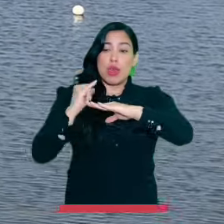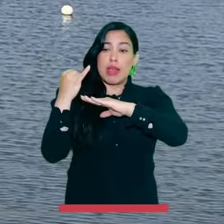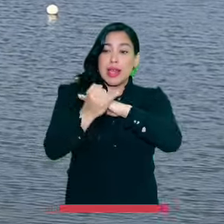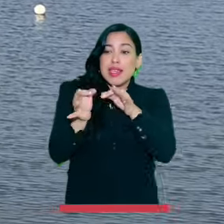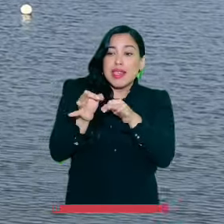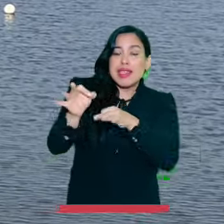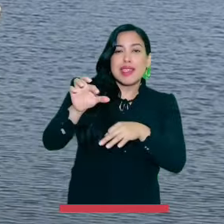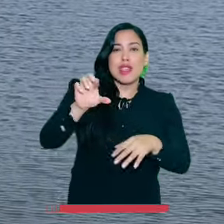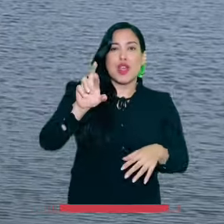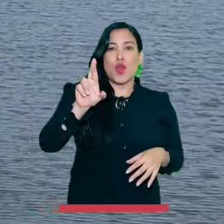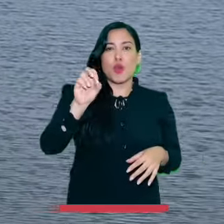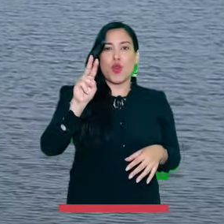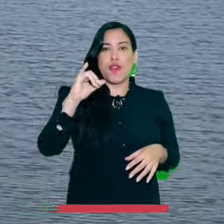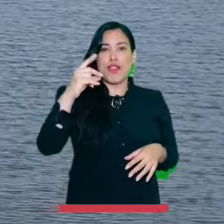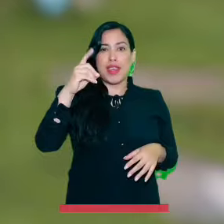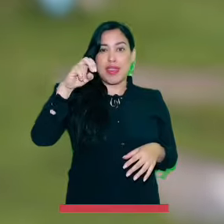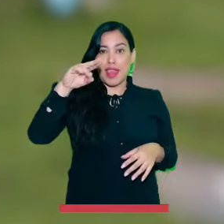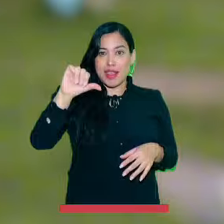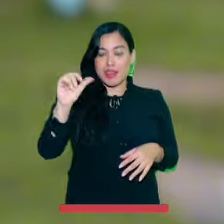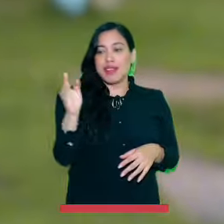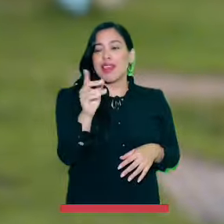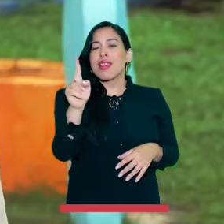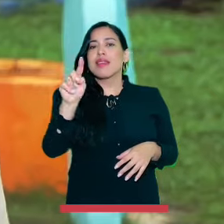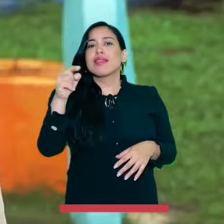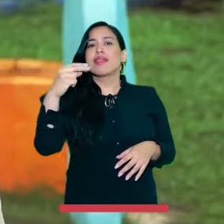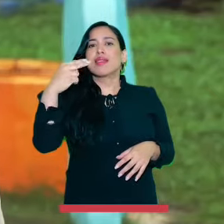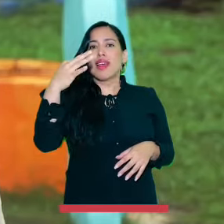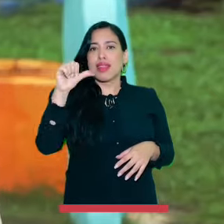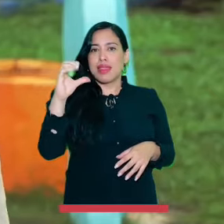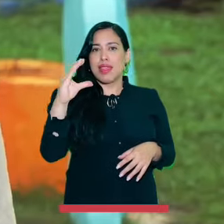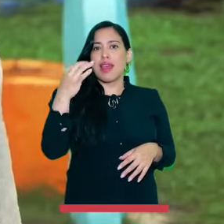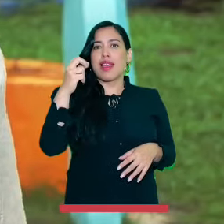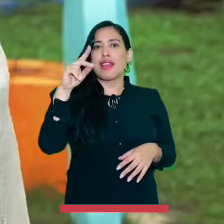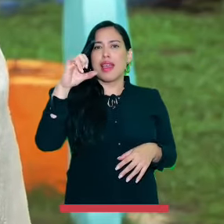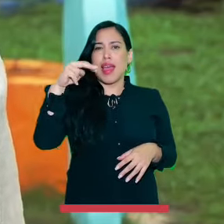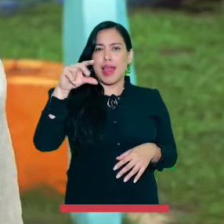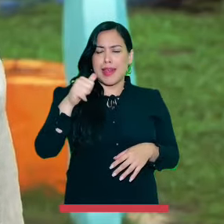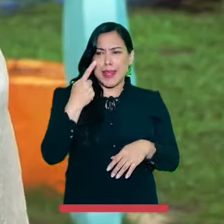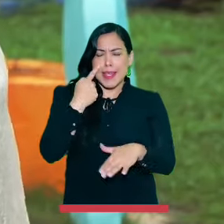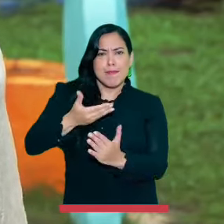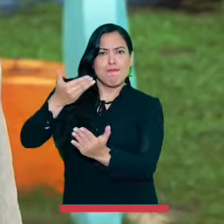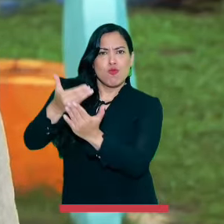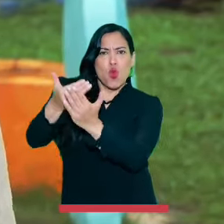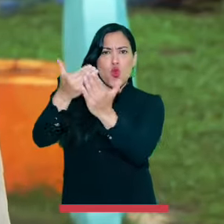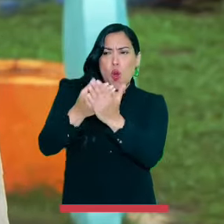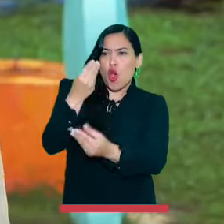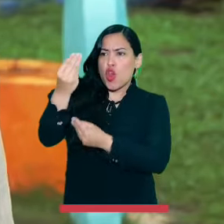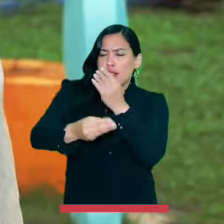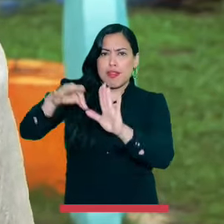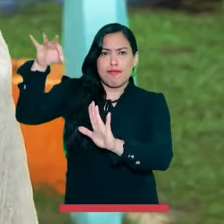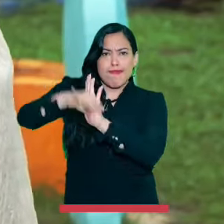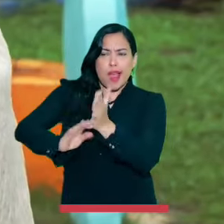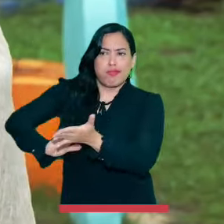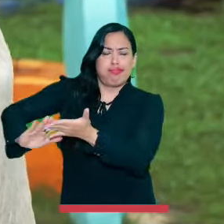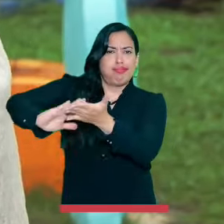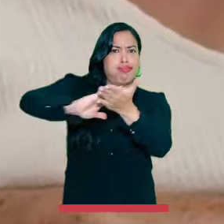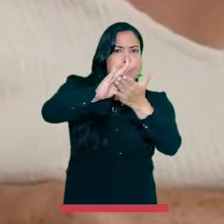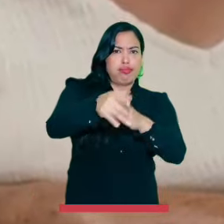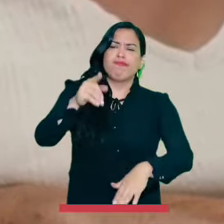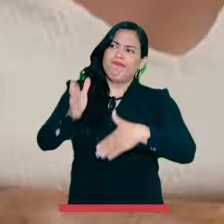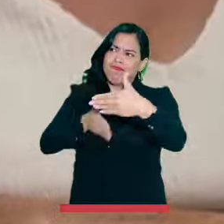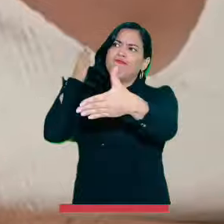en Providencia y Santa Catalina Islas, recogimos todas las pruebas que se necesitaba para